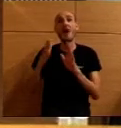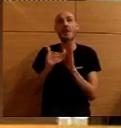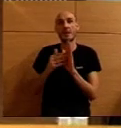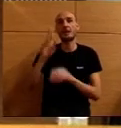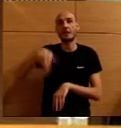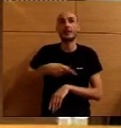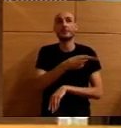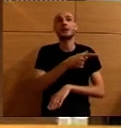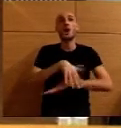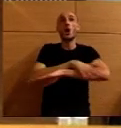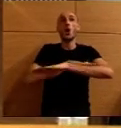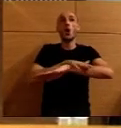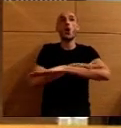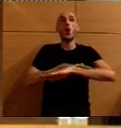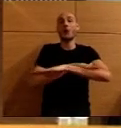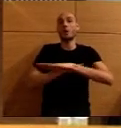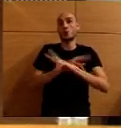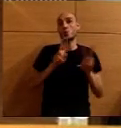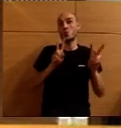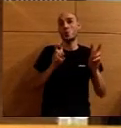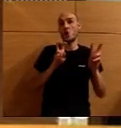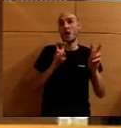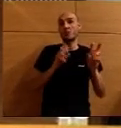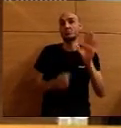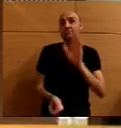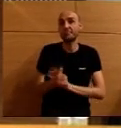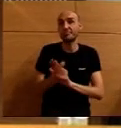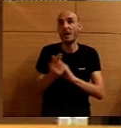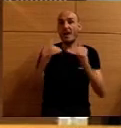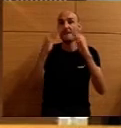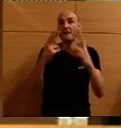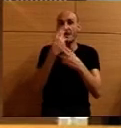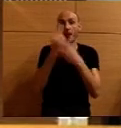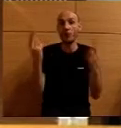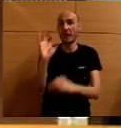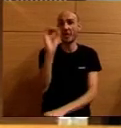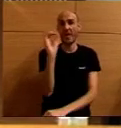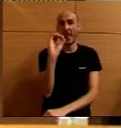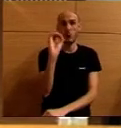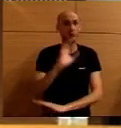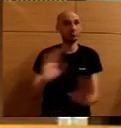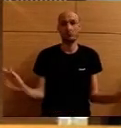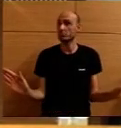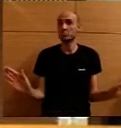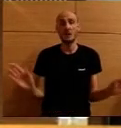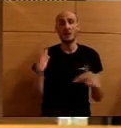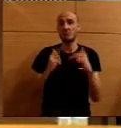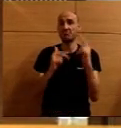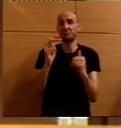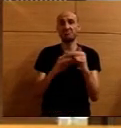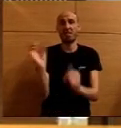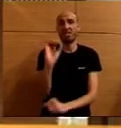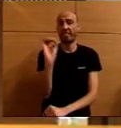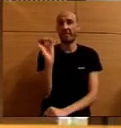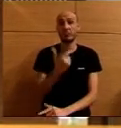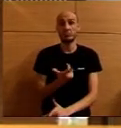llevan gobernando han creado cero vivienda pública, han construido cero vivienda pública. En el Consejo,